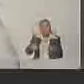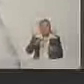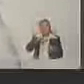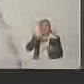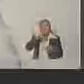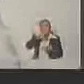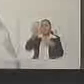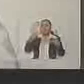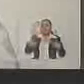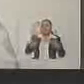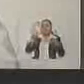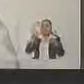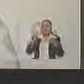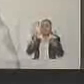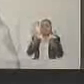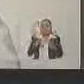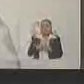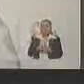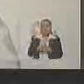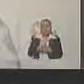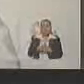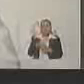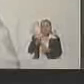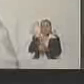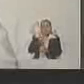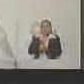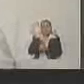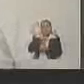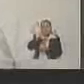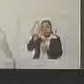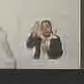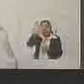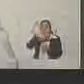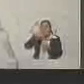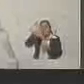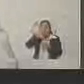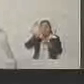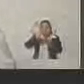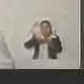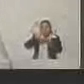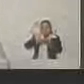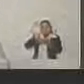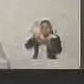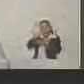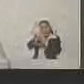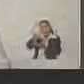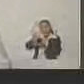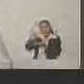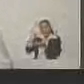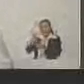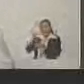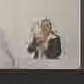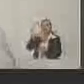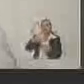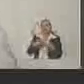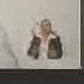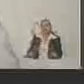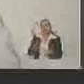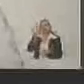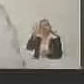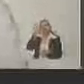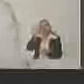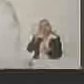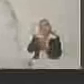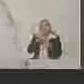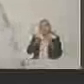es Elías Talavera BJ. Te invito a revisar cada una de ellas, ya que solamente aquí tocaremos tres temas. La